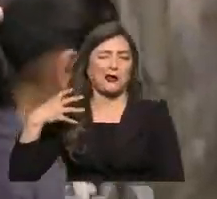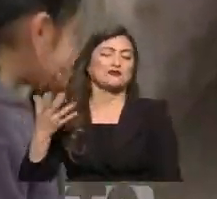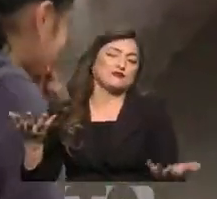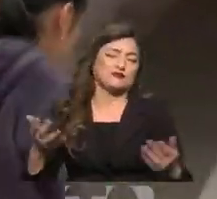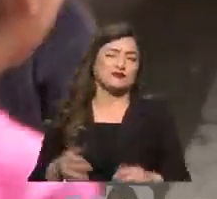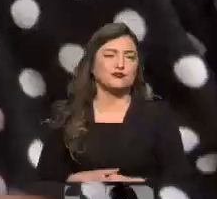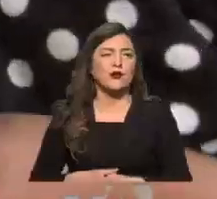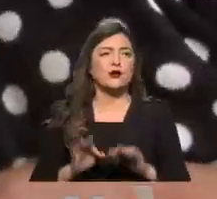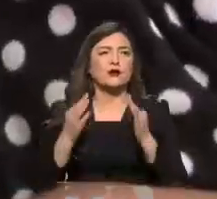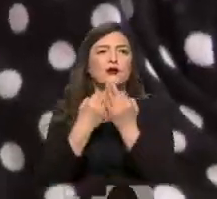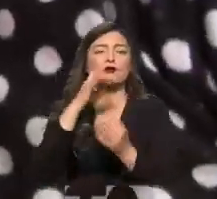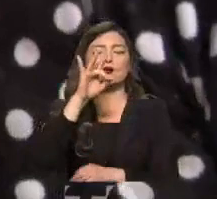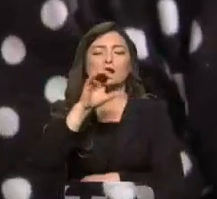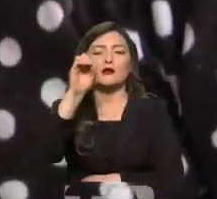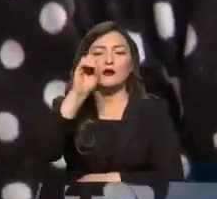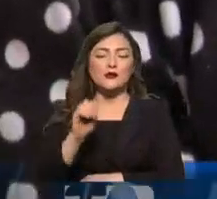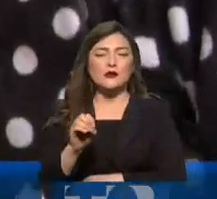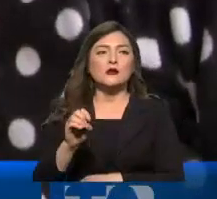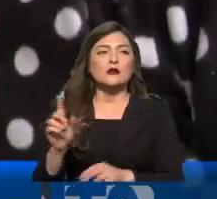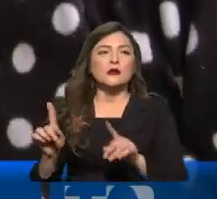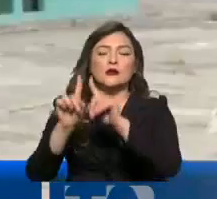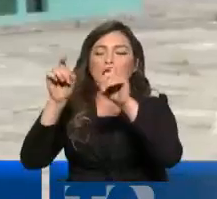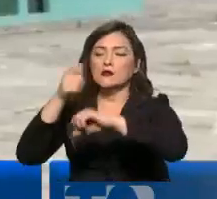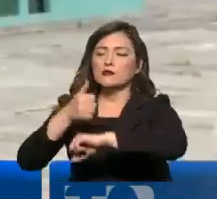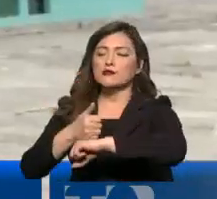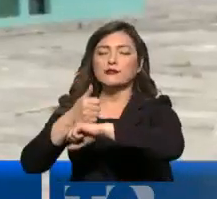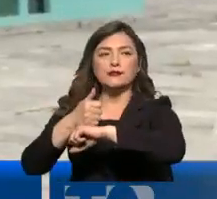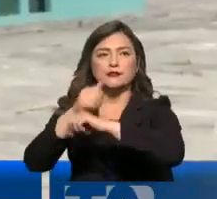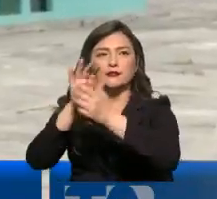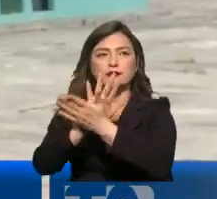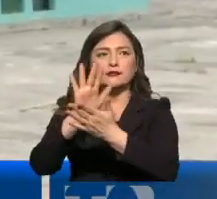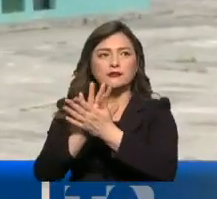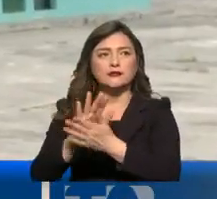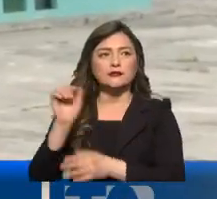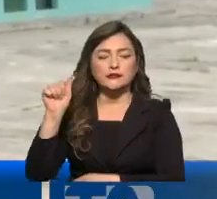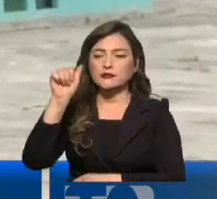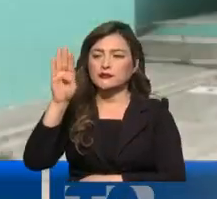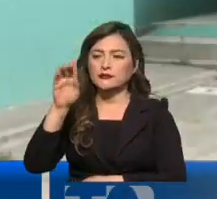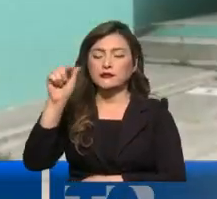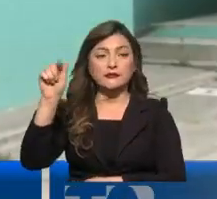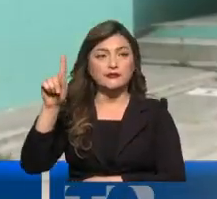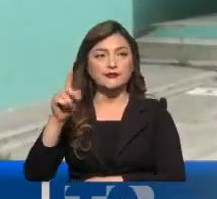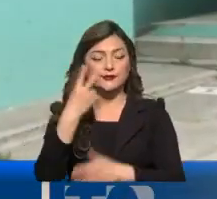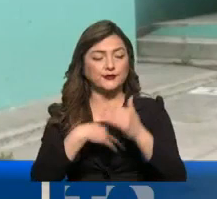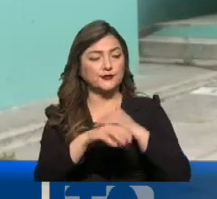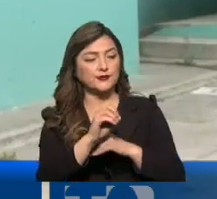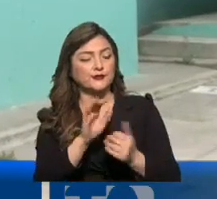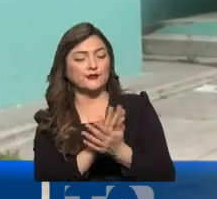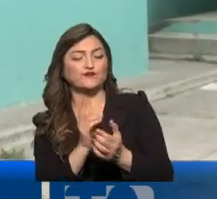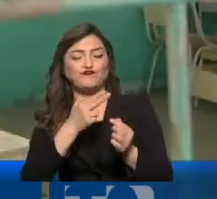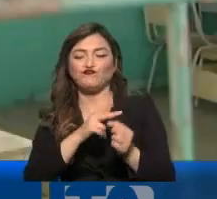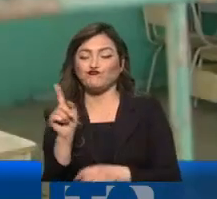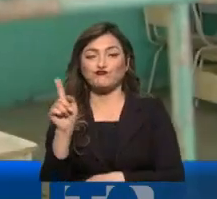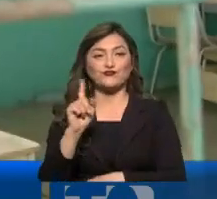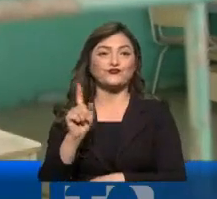el 80% de padres que fueron consultados por las autoridades de la escuela Manuel Abad, que dijeron que sus hijos no acudirán a las